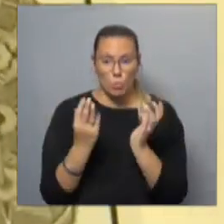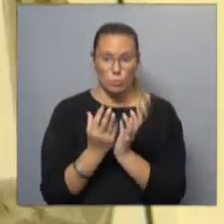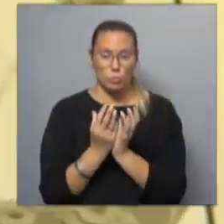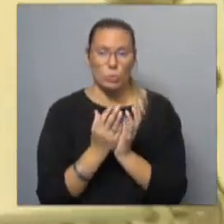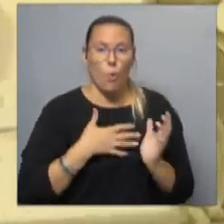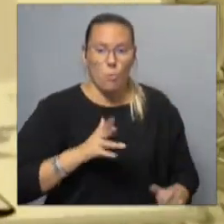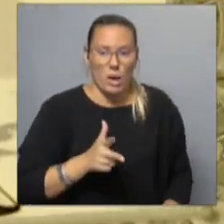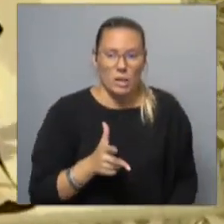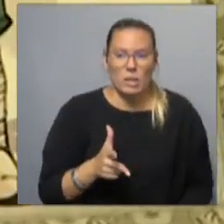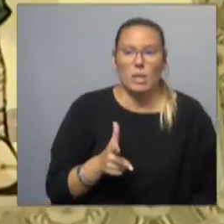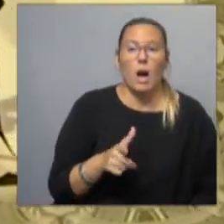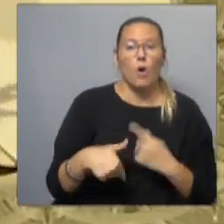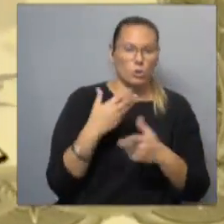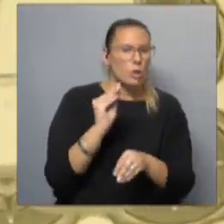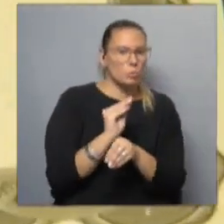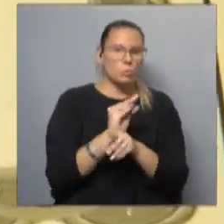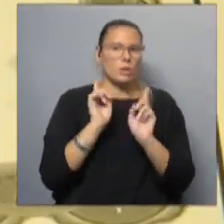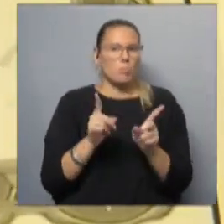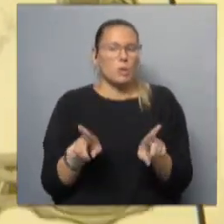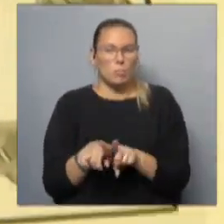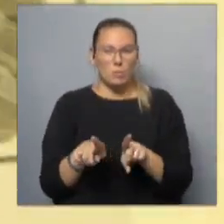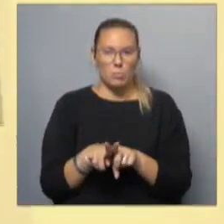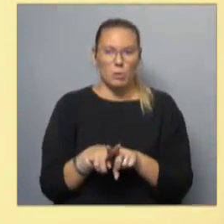algo compartido con muchas otras culturas.